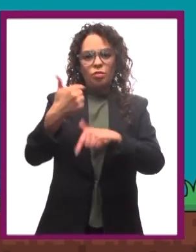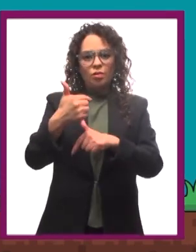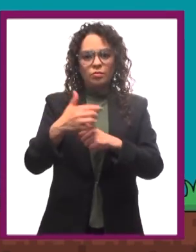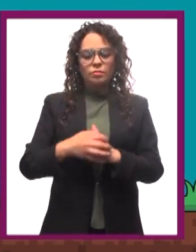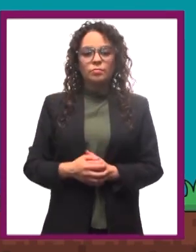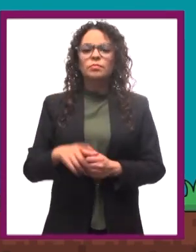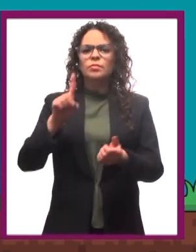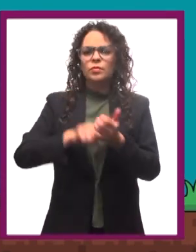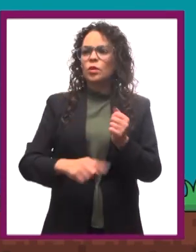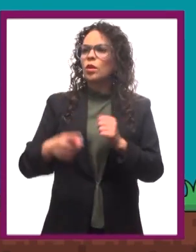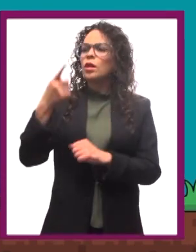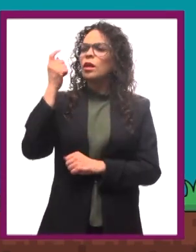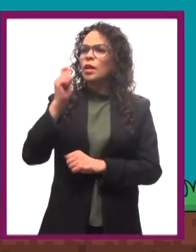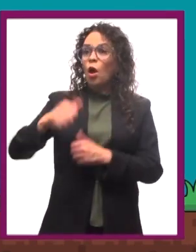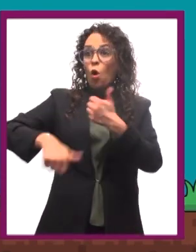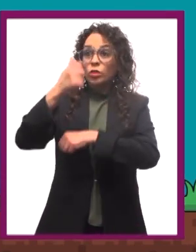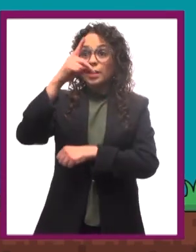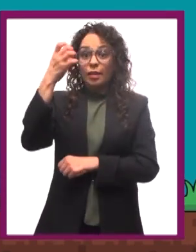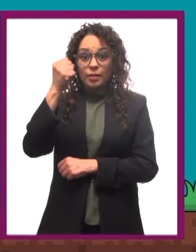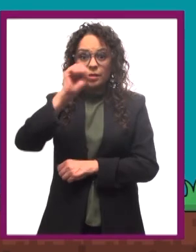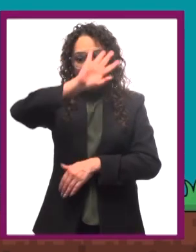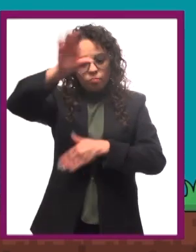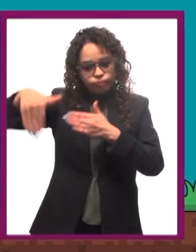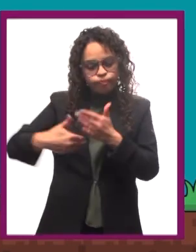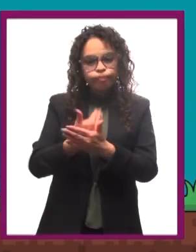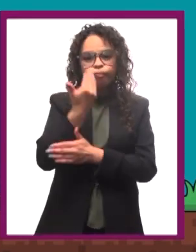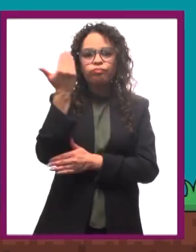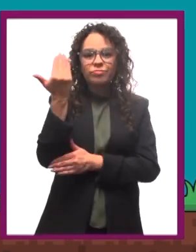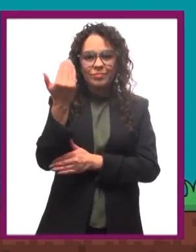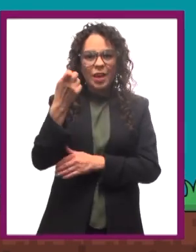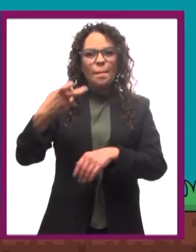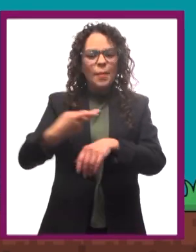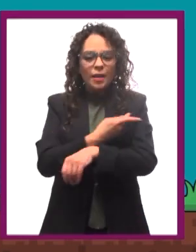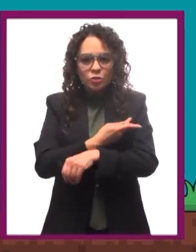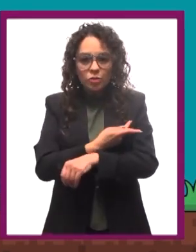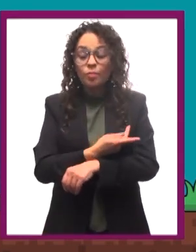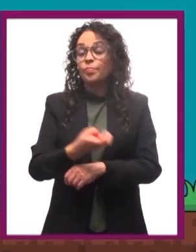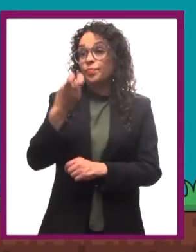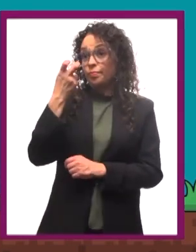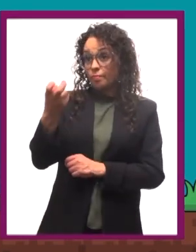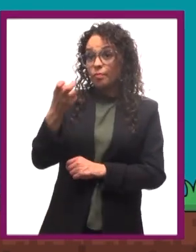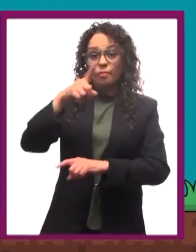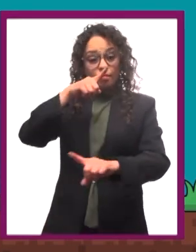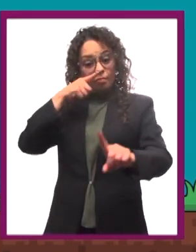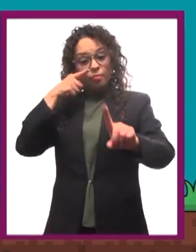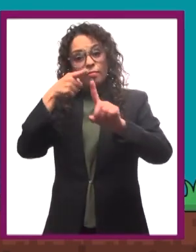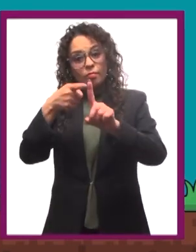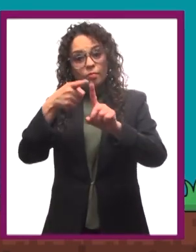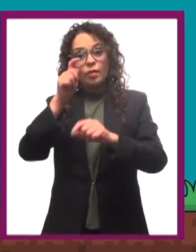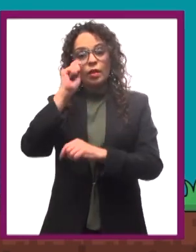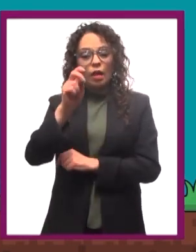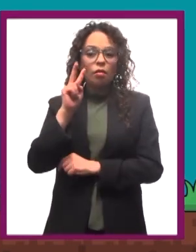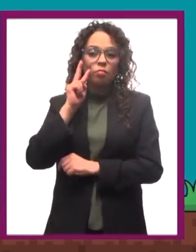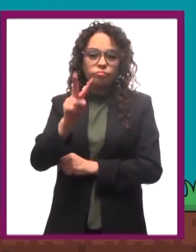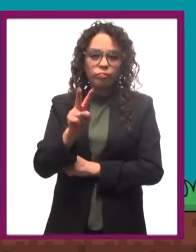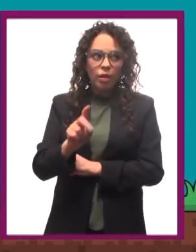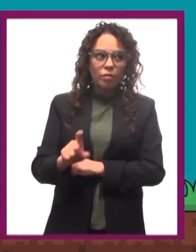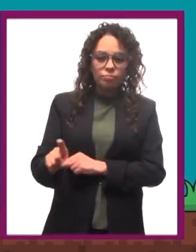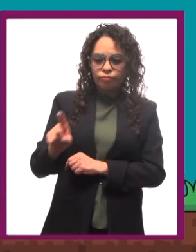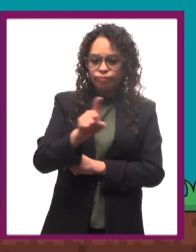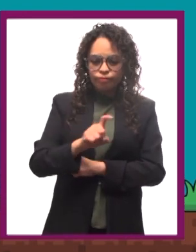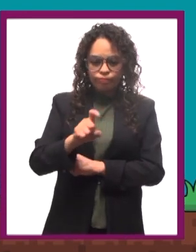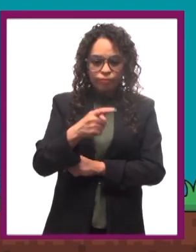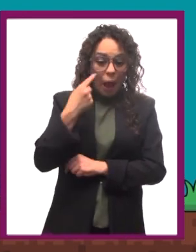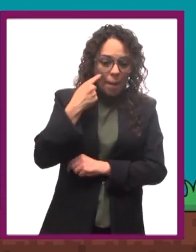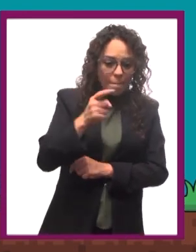September 12, que habla sobre el día después del 11 de septiembre y donde básicamente estamos apuntando por un puntero, estamos